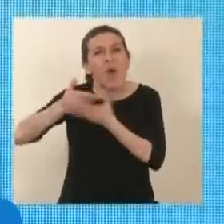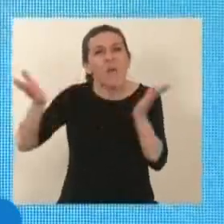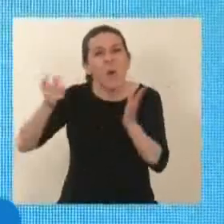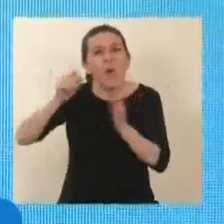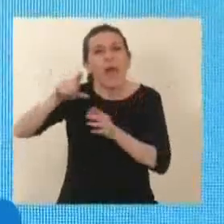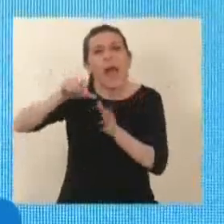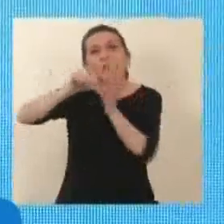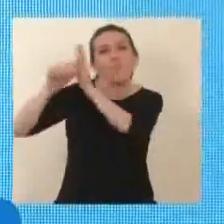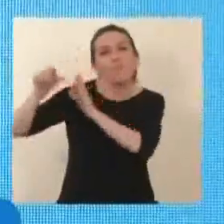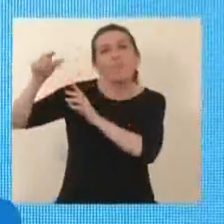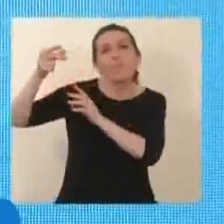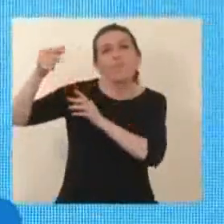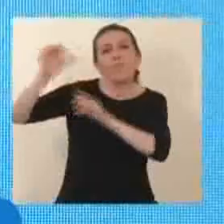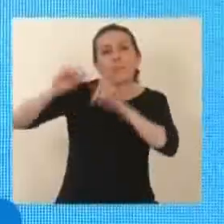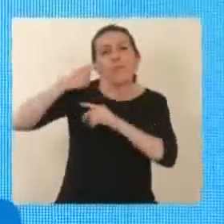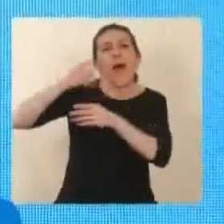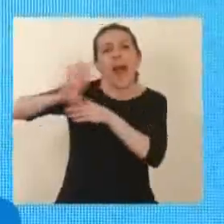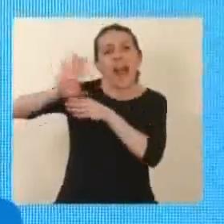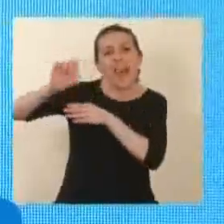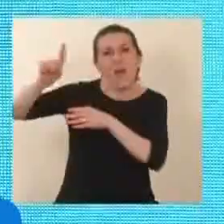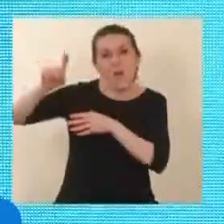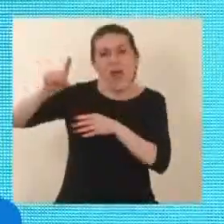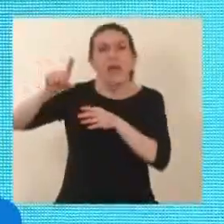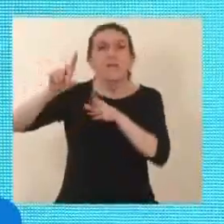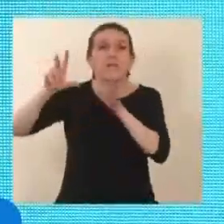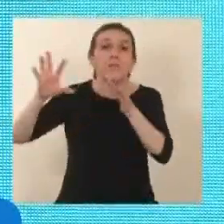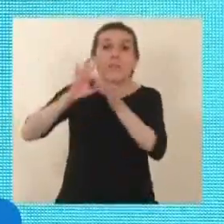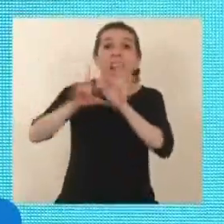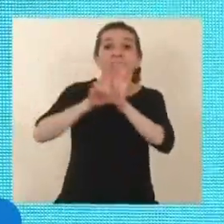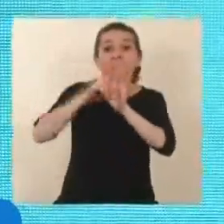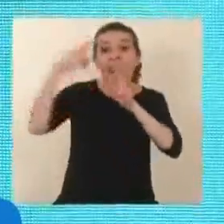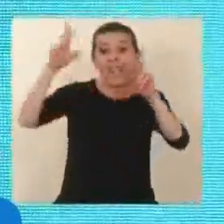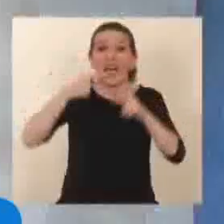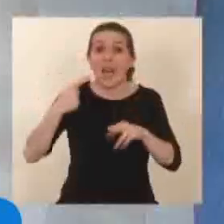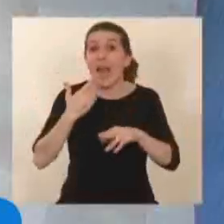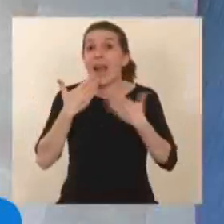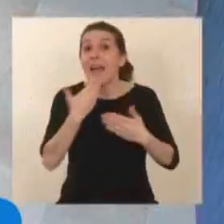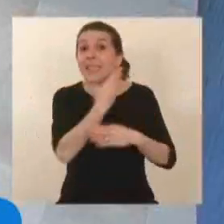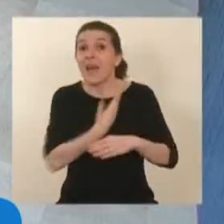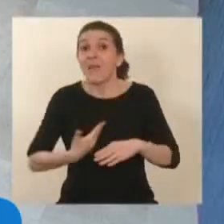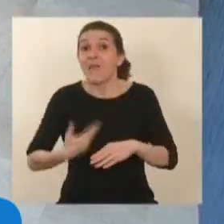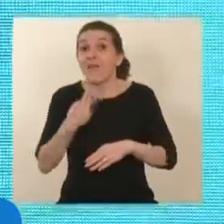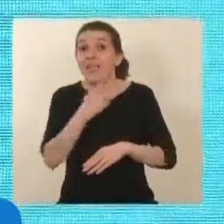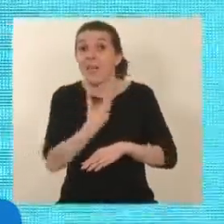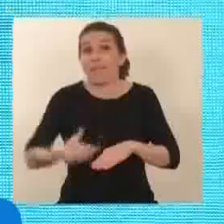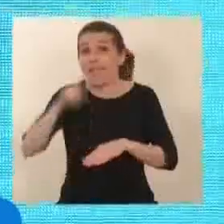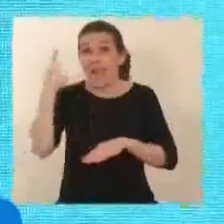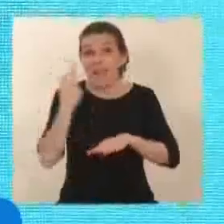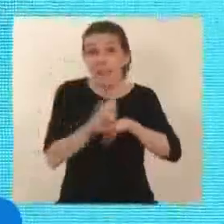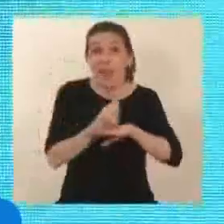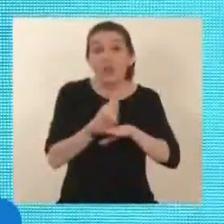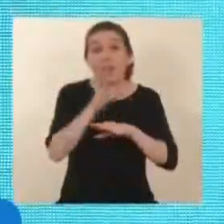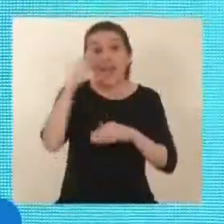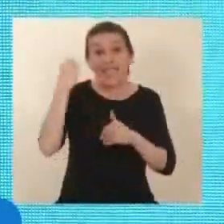del Bicentenario en Casa de Gobierno. Lo escuchamos al presidente. La presencia de la señora vicepresidenta de la Nación,